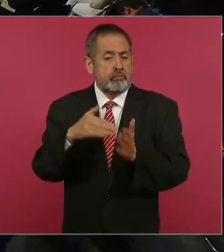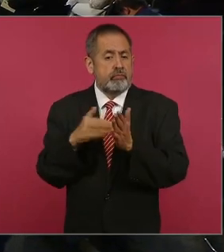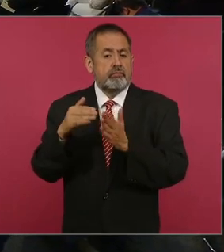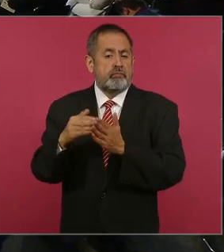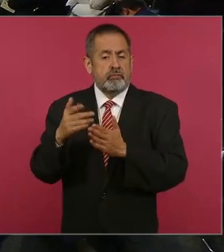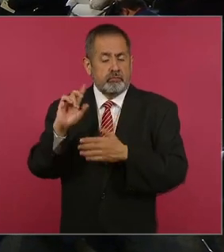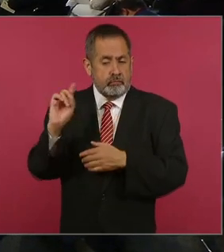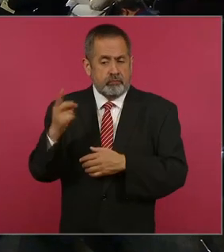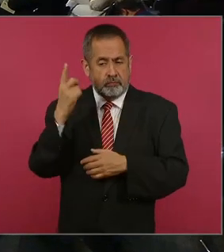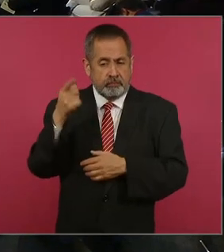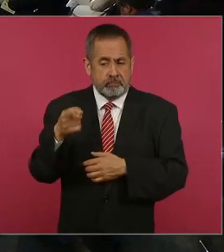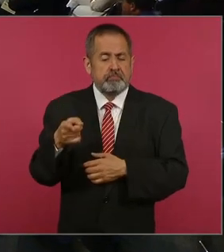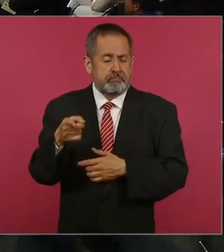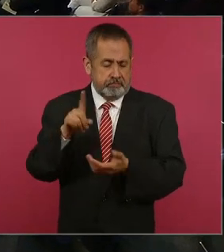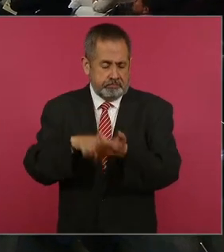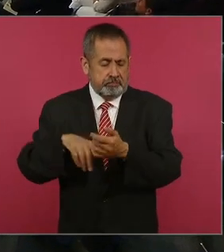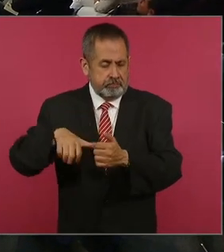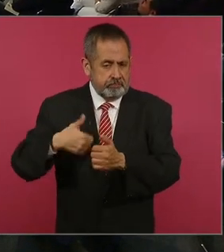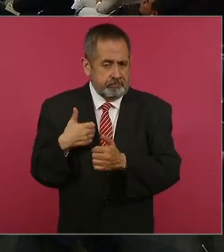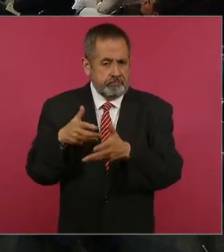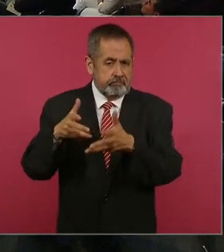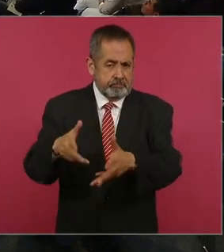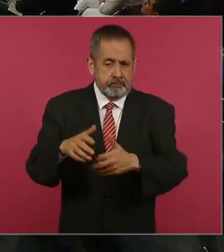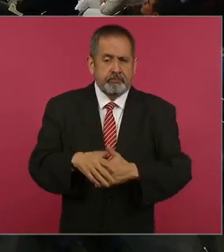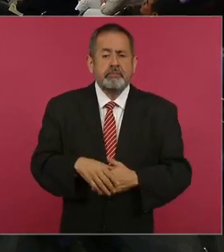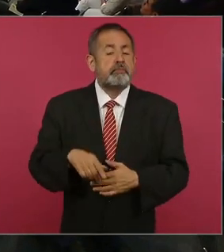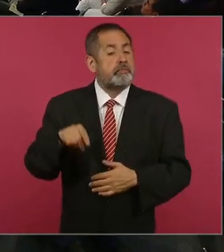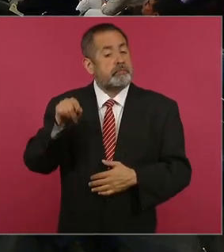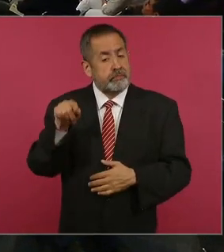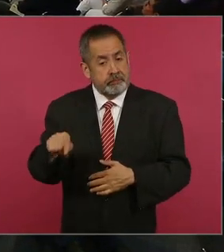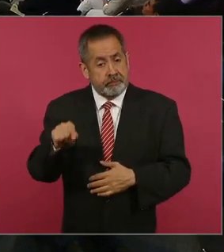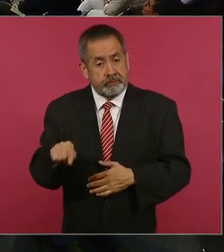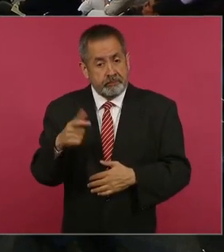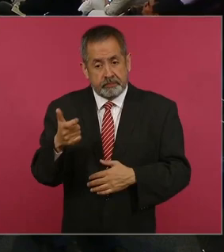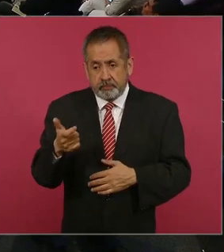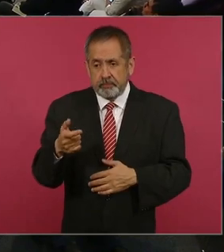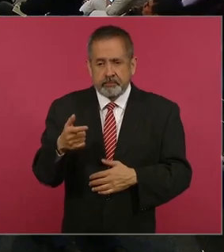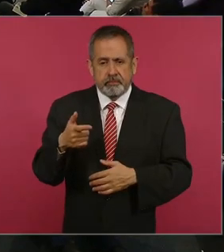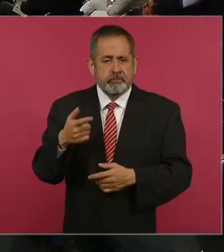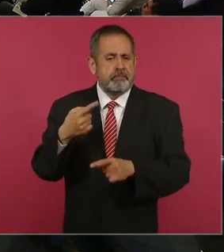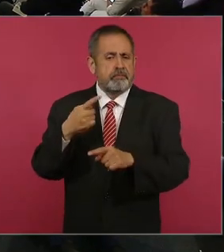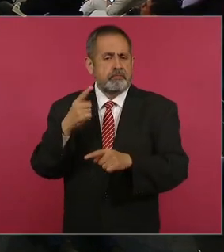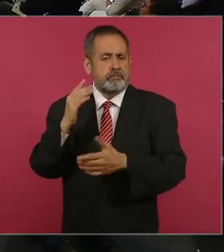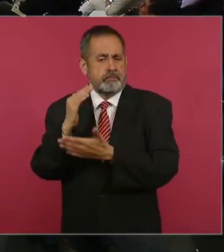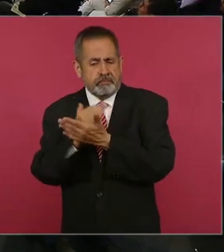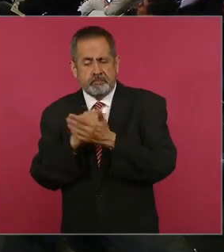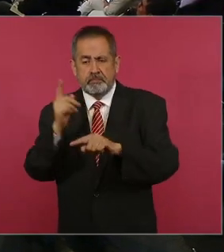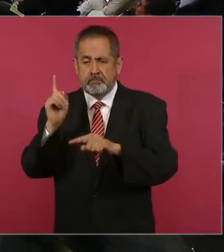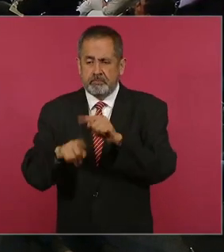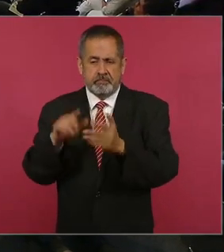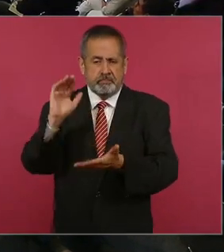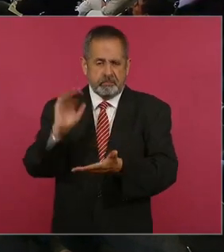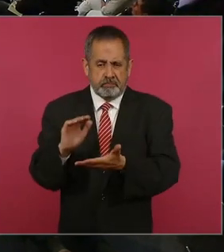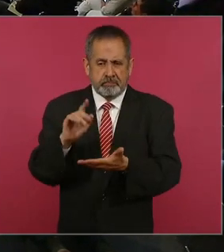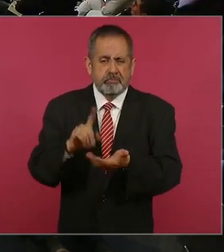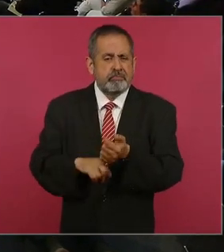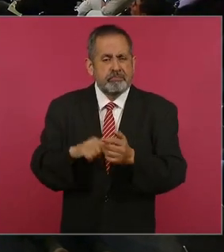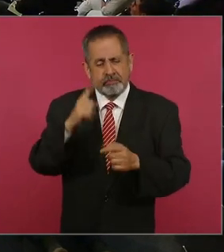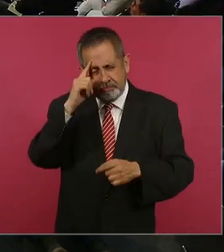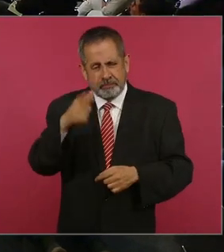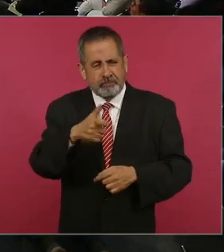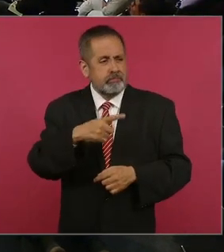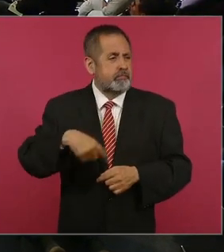7,491 millones de dólares. Este fondo, o sea, se recortó, son las subastas para